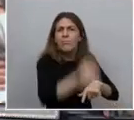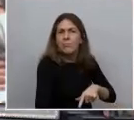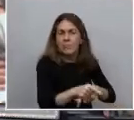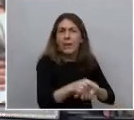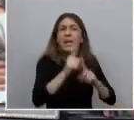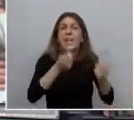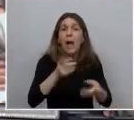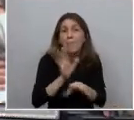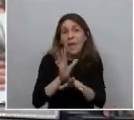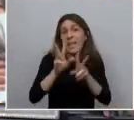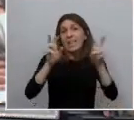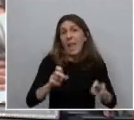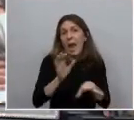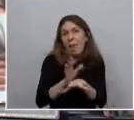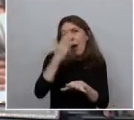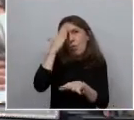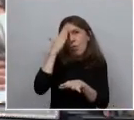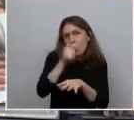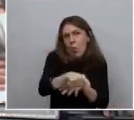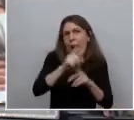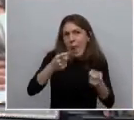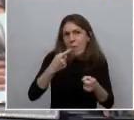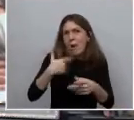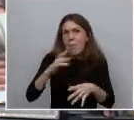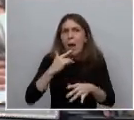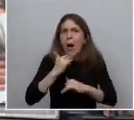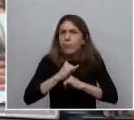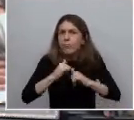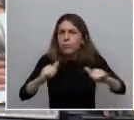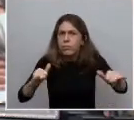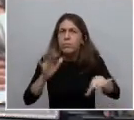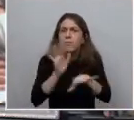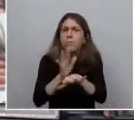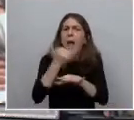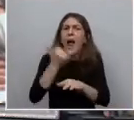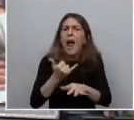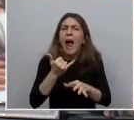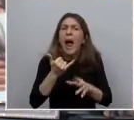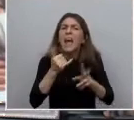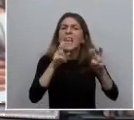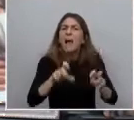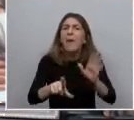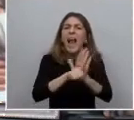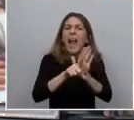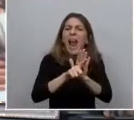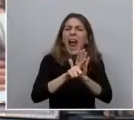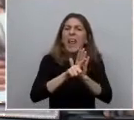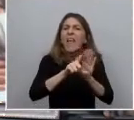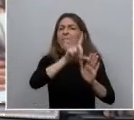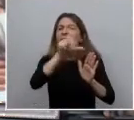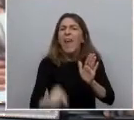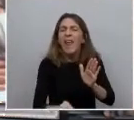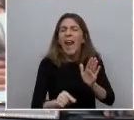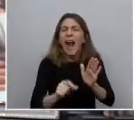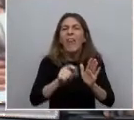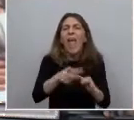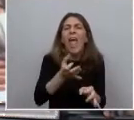dimensión cultural promoveremos también el rápido tratamiento de la Ley Federal de Educación